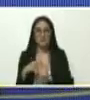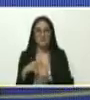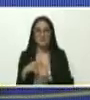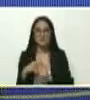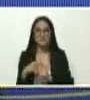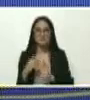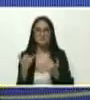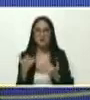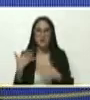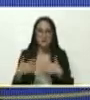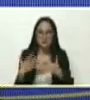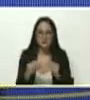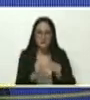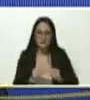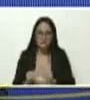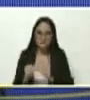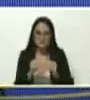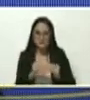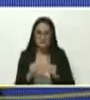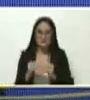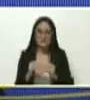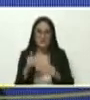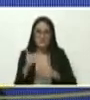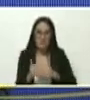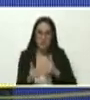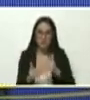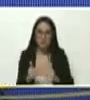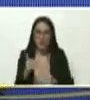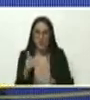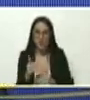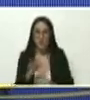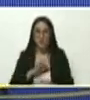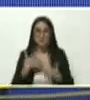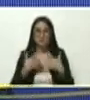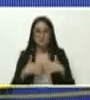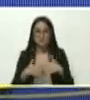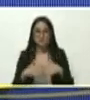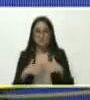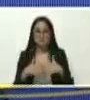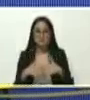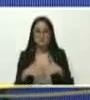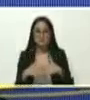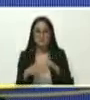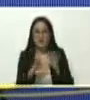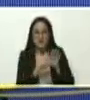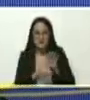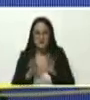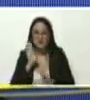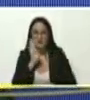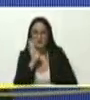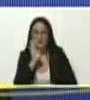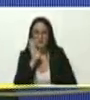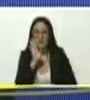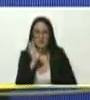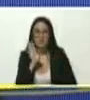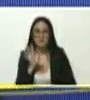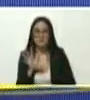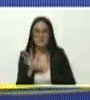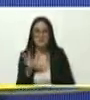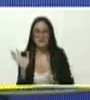Hemos venido recuperando sustancialmente nuestra industria de la cortela de una mafia que clavó